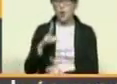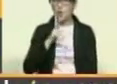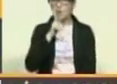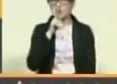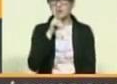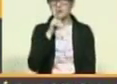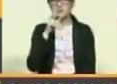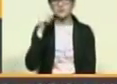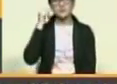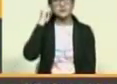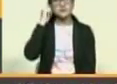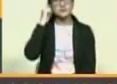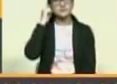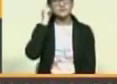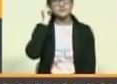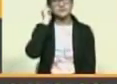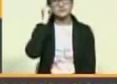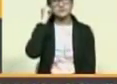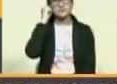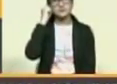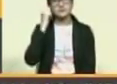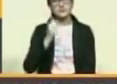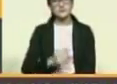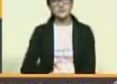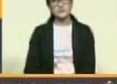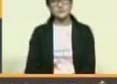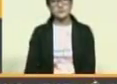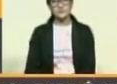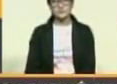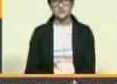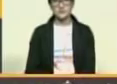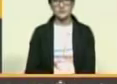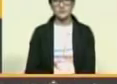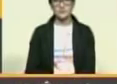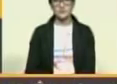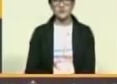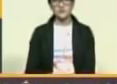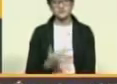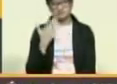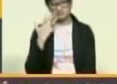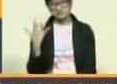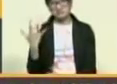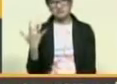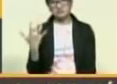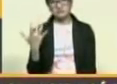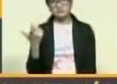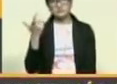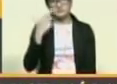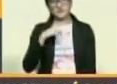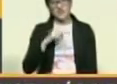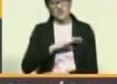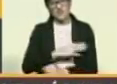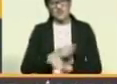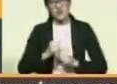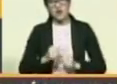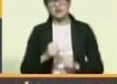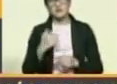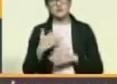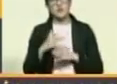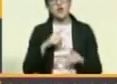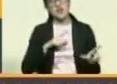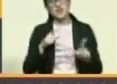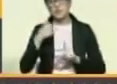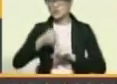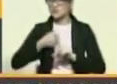hermano. Me han tirado con todo. Y aquí estoy, mira, más fuerte que nunca, listo para la